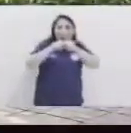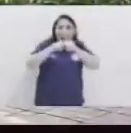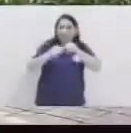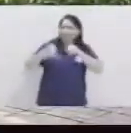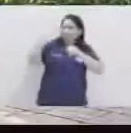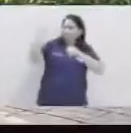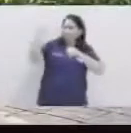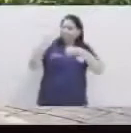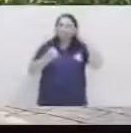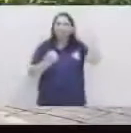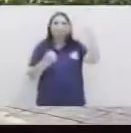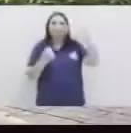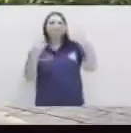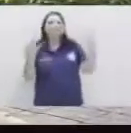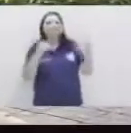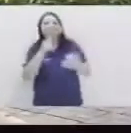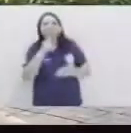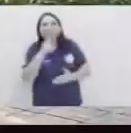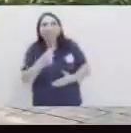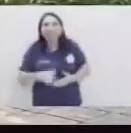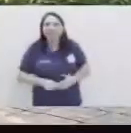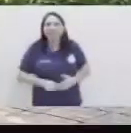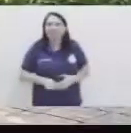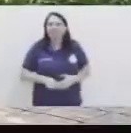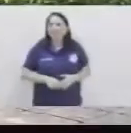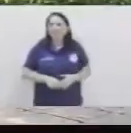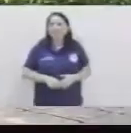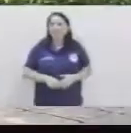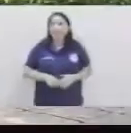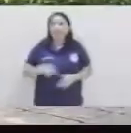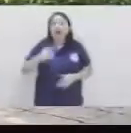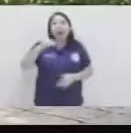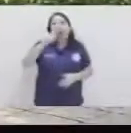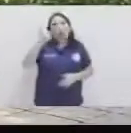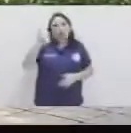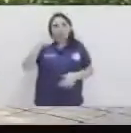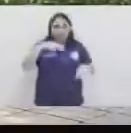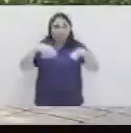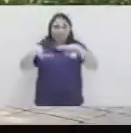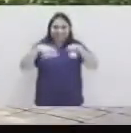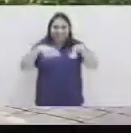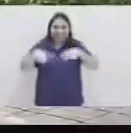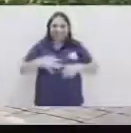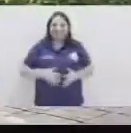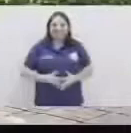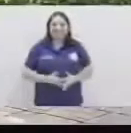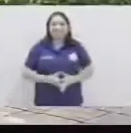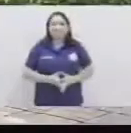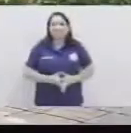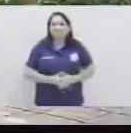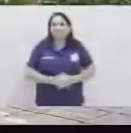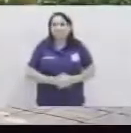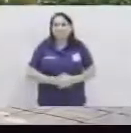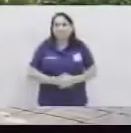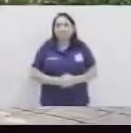gana mi pareja o gano yo. Vamos a seguir con estas actividades. La siguiente actividad,